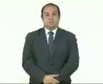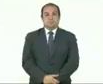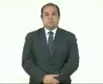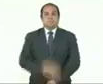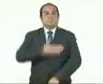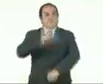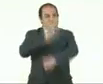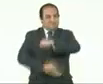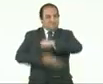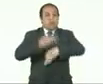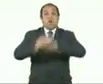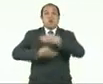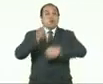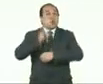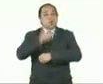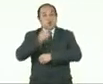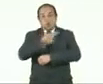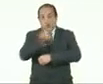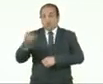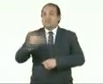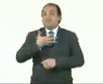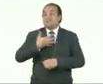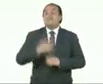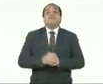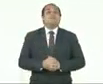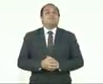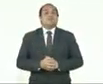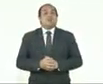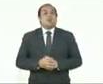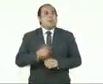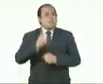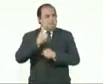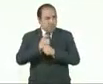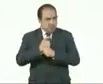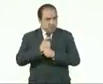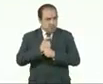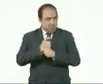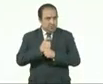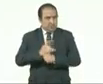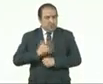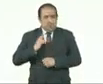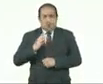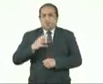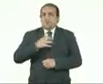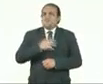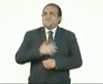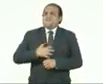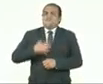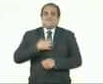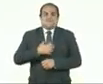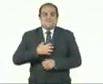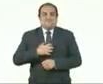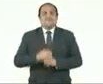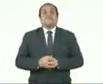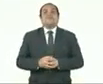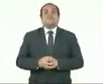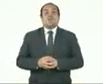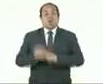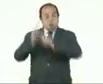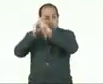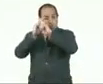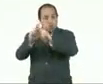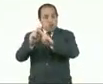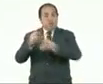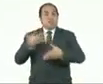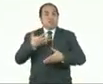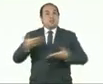Muy buenas tardes, tengan todas y todos ustedes. Antes que nada, me siento contento, me siento honrado de contar con